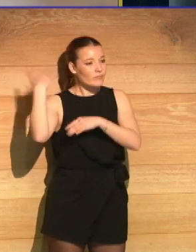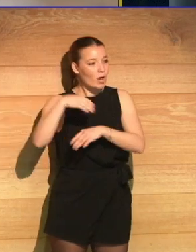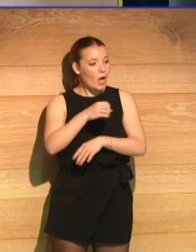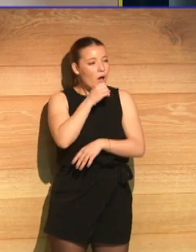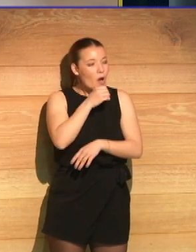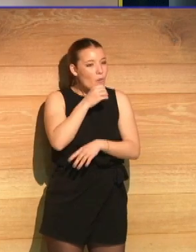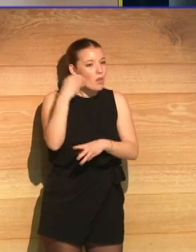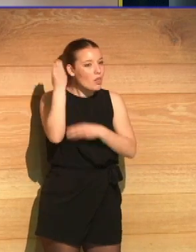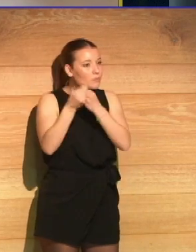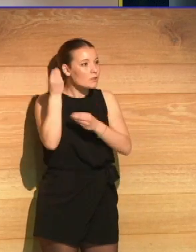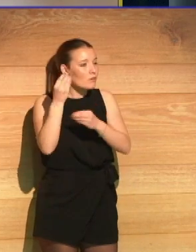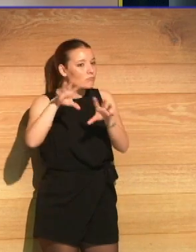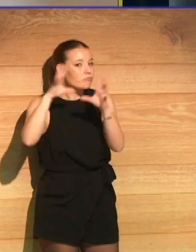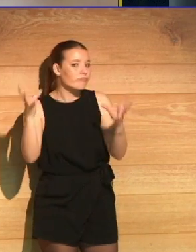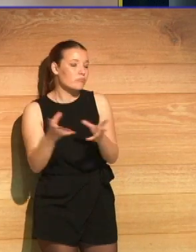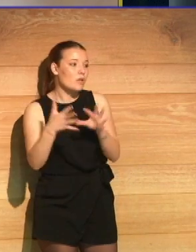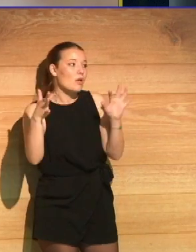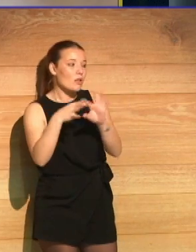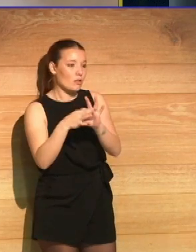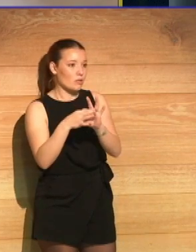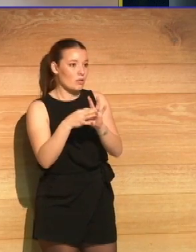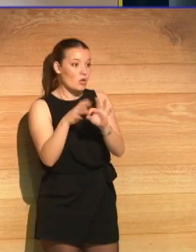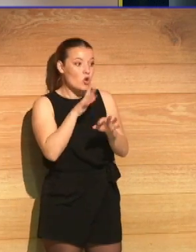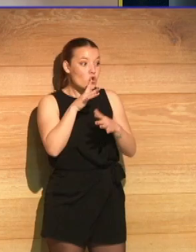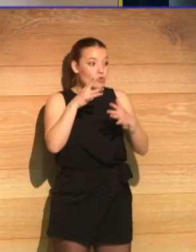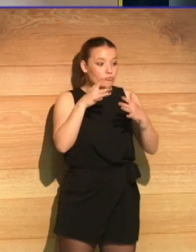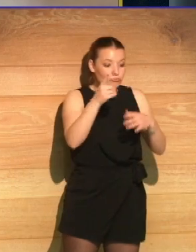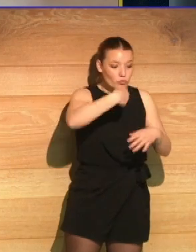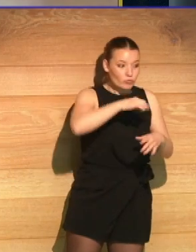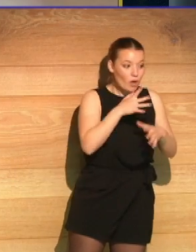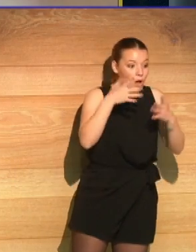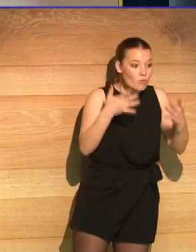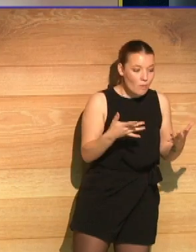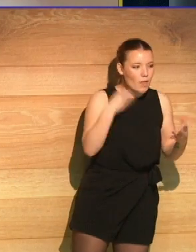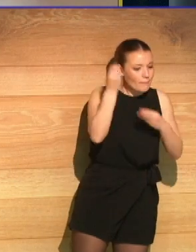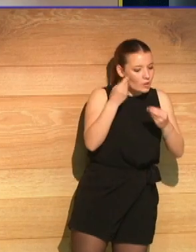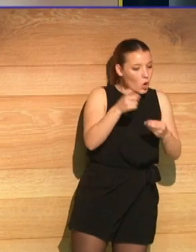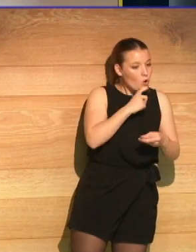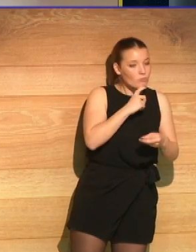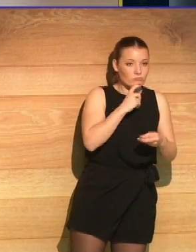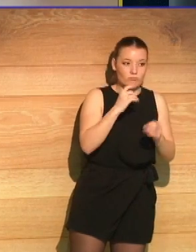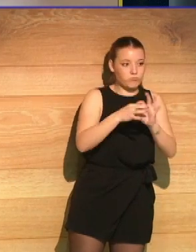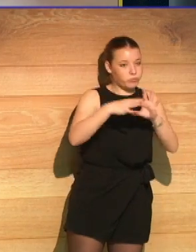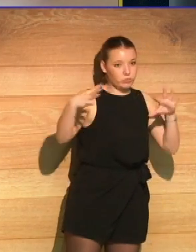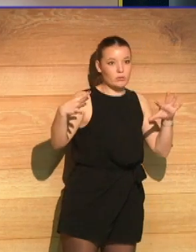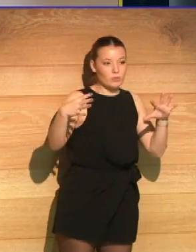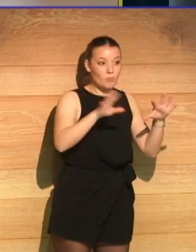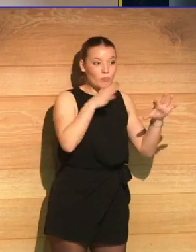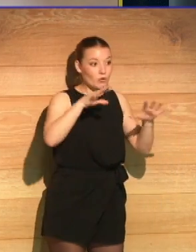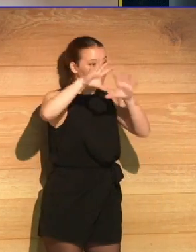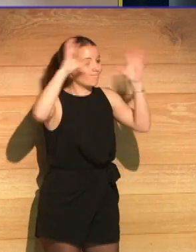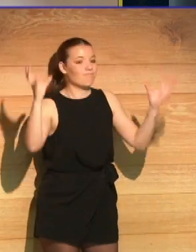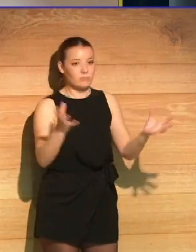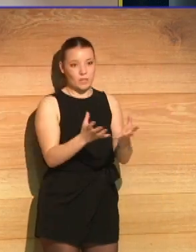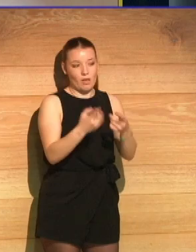con su relación con el planeta y la manera en que pensamos nosotros tiene que ser radicalmente distinta porque ese planeta es radicalmente distinto y